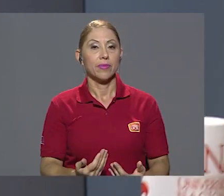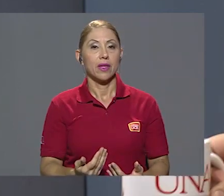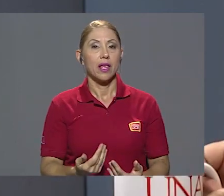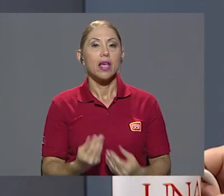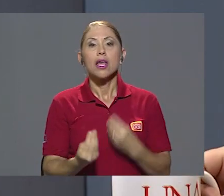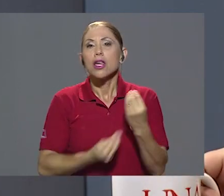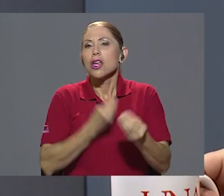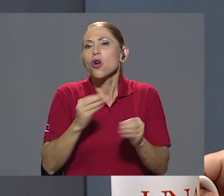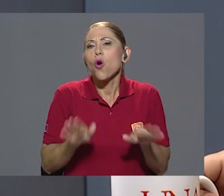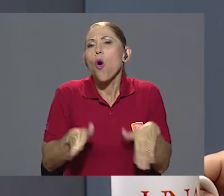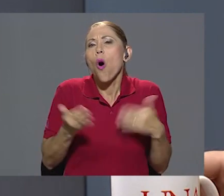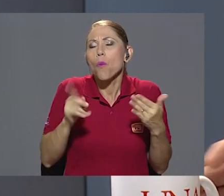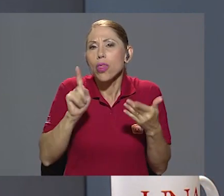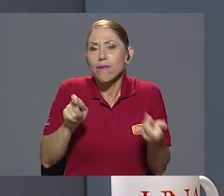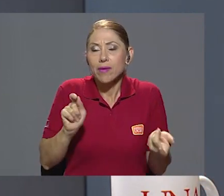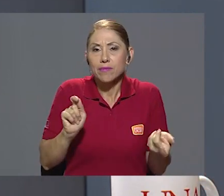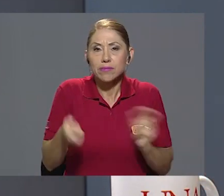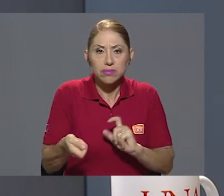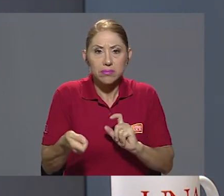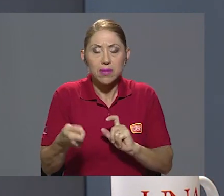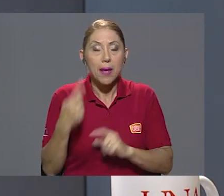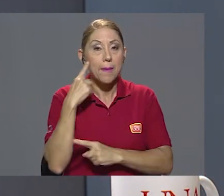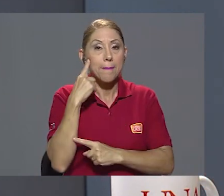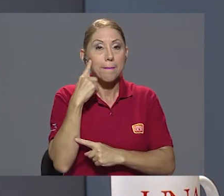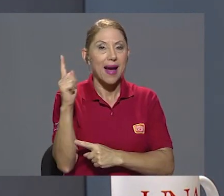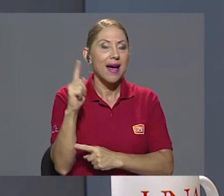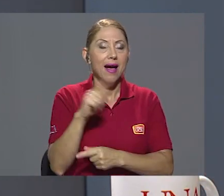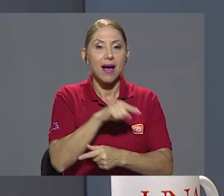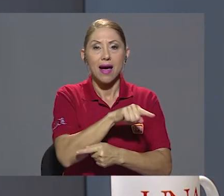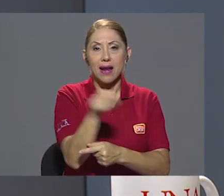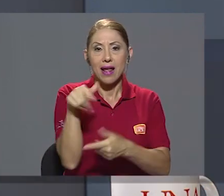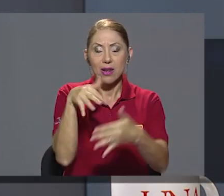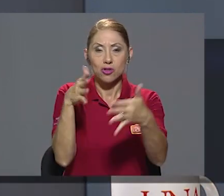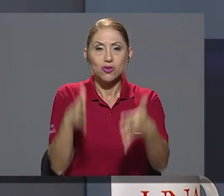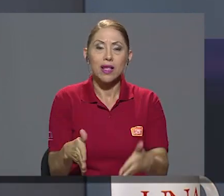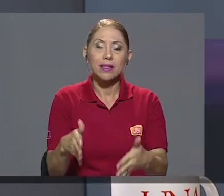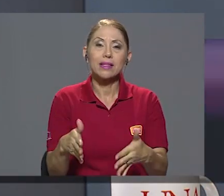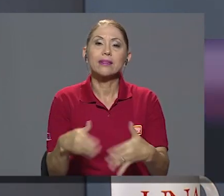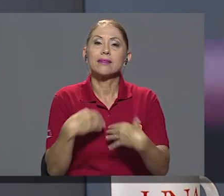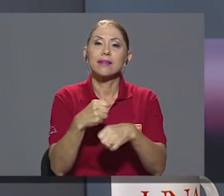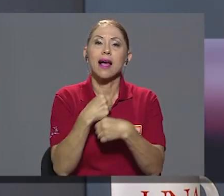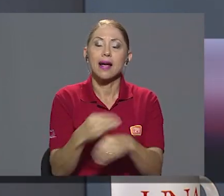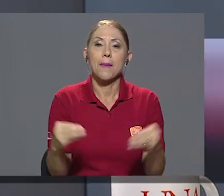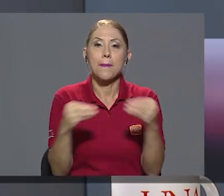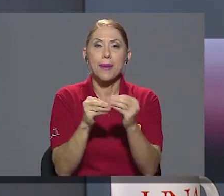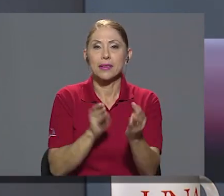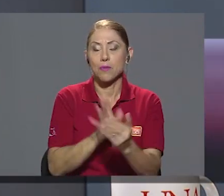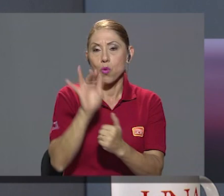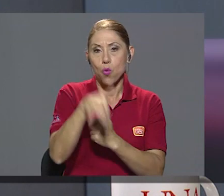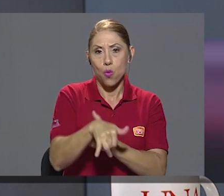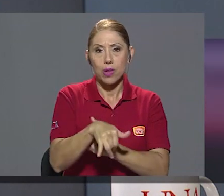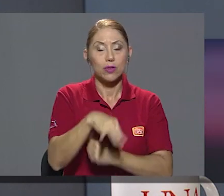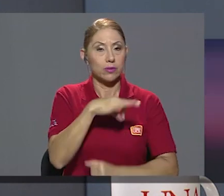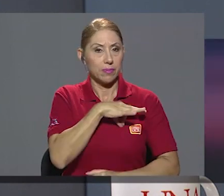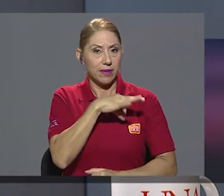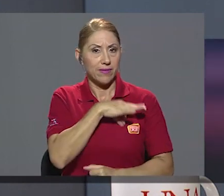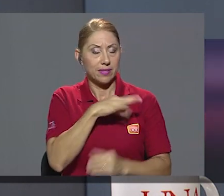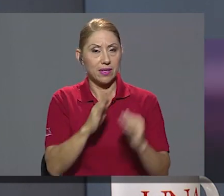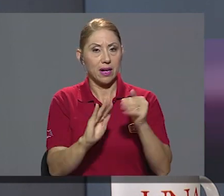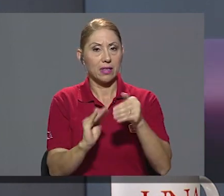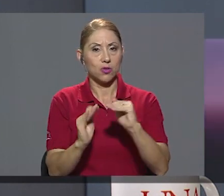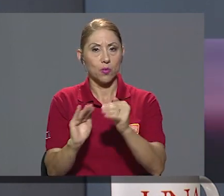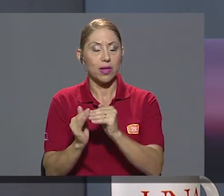hablando, y cómo hay que hacer cambios para que las y los estudiantes también hagan más proyectos que beneficien a